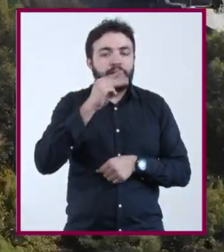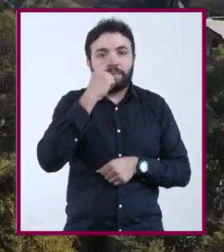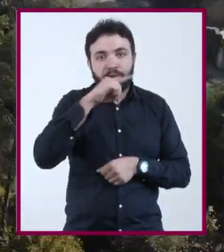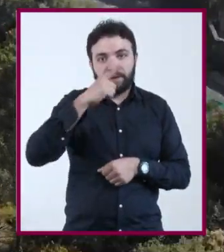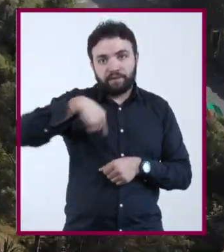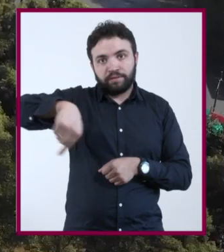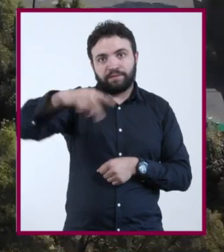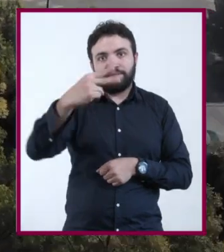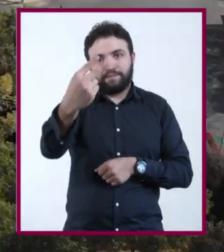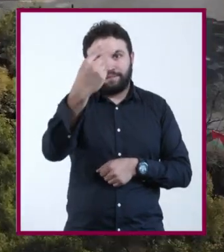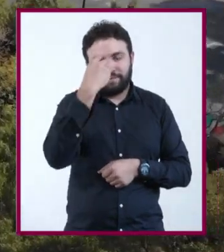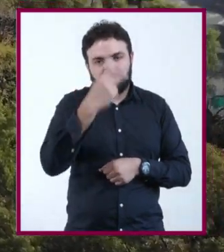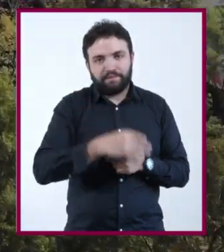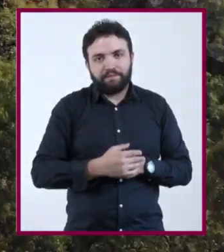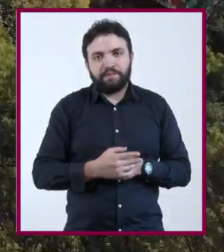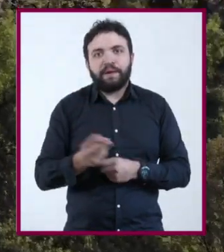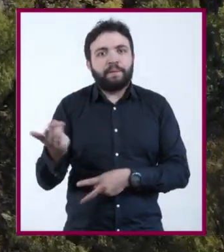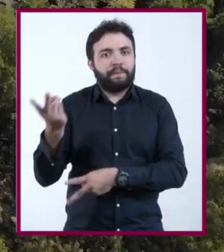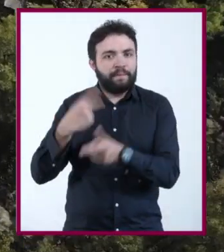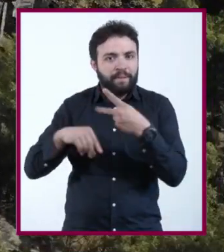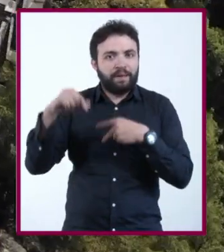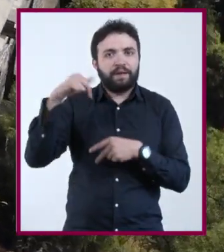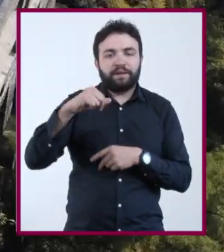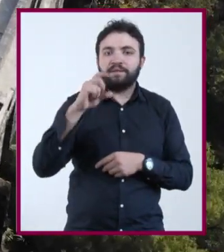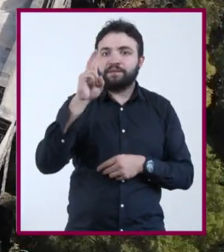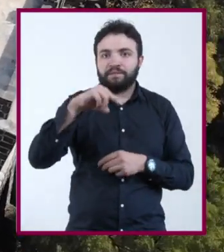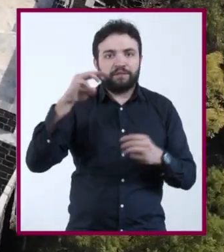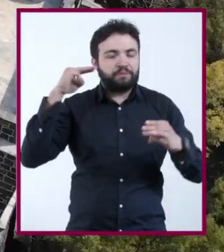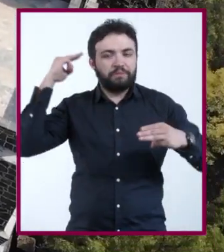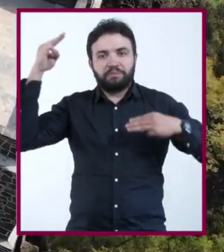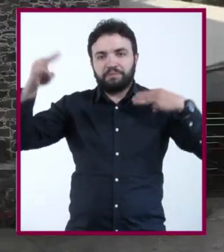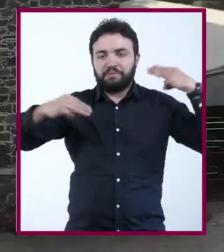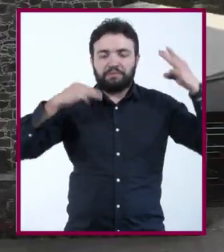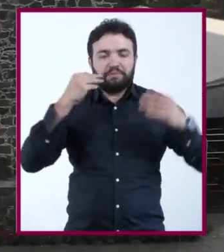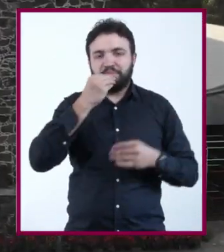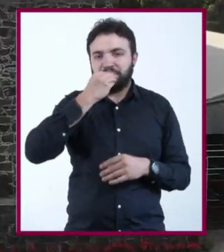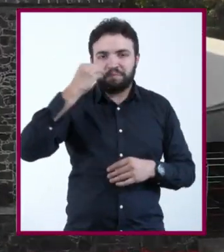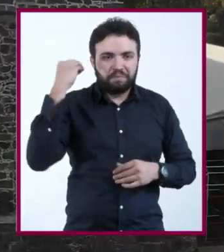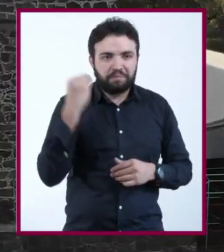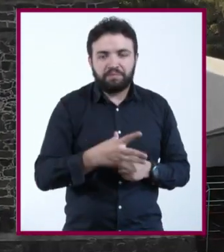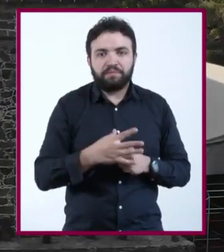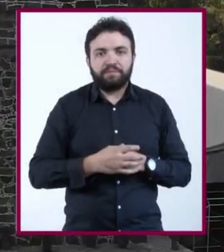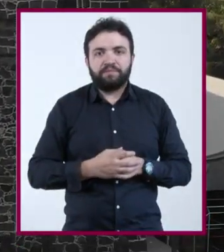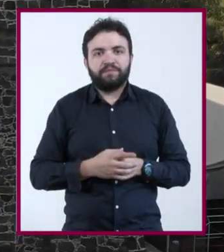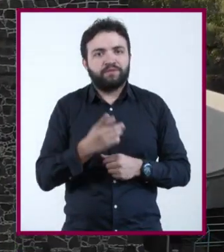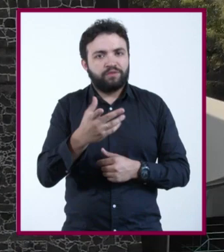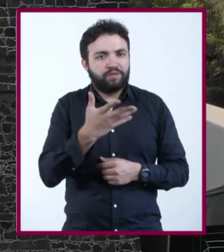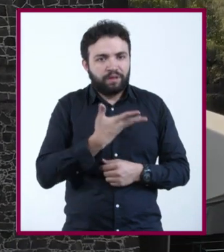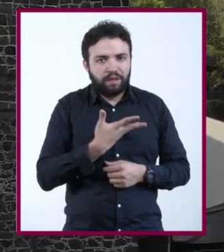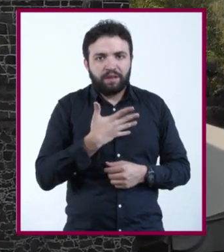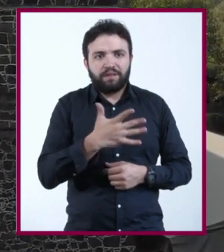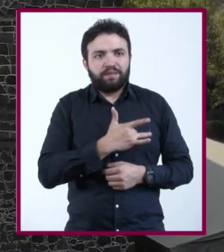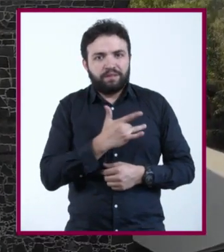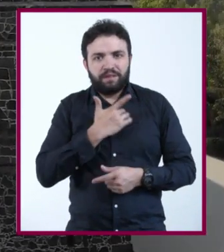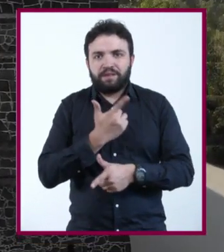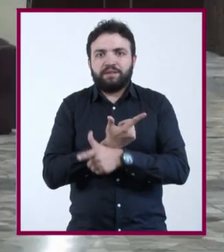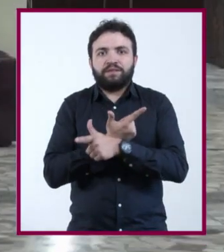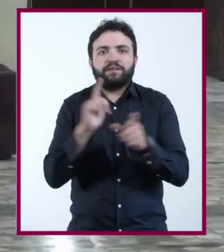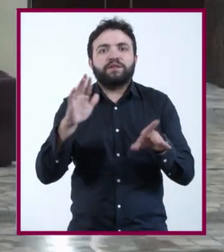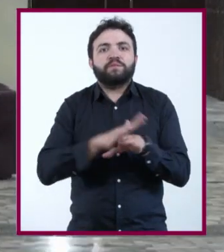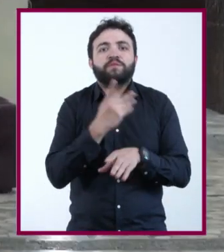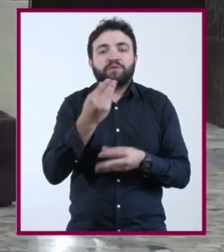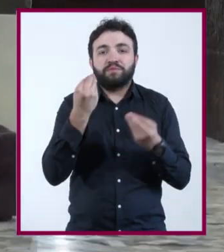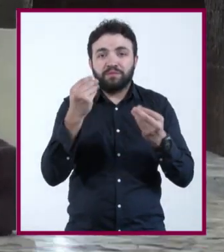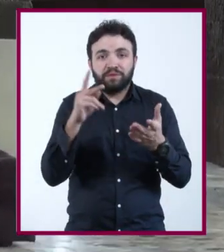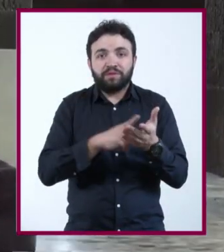Un mensaje para todos los que nos están viendo, vengan, el museo es increíble. sean